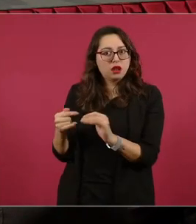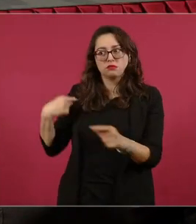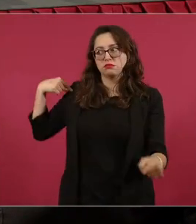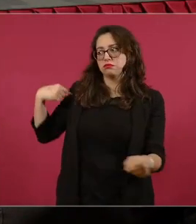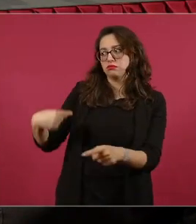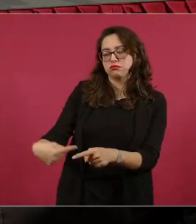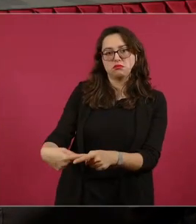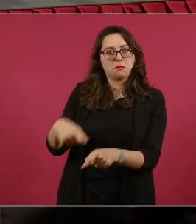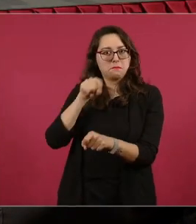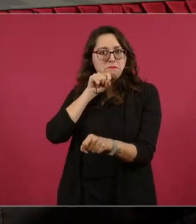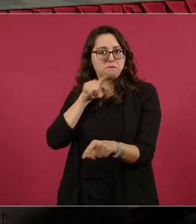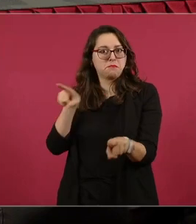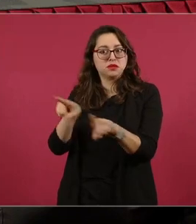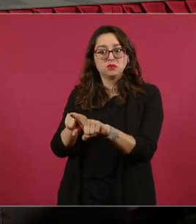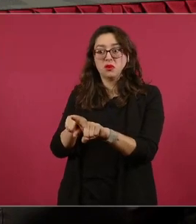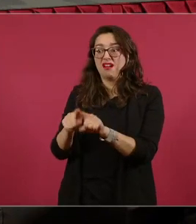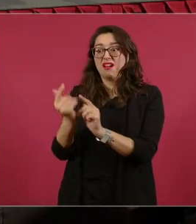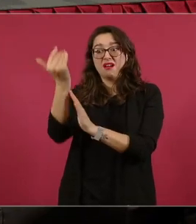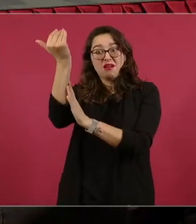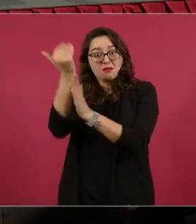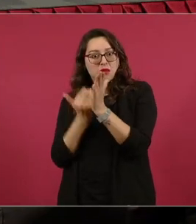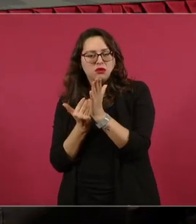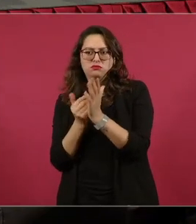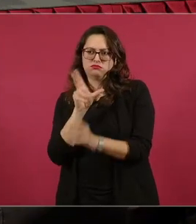tener su pensión,